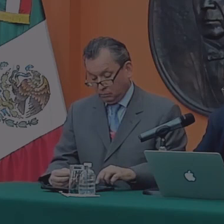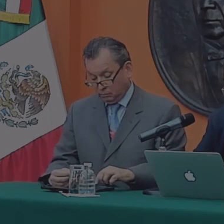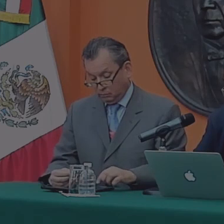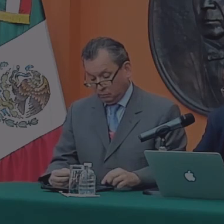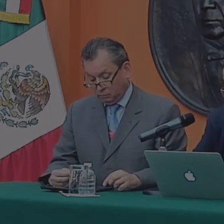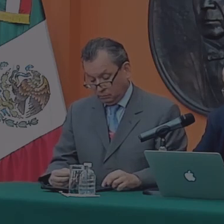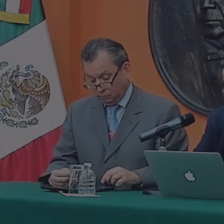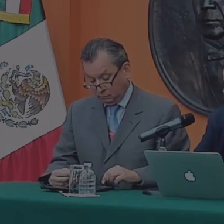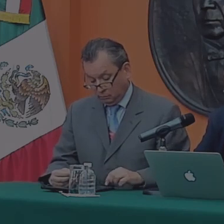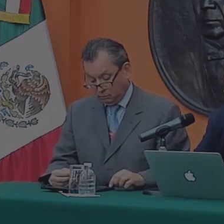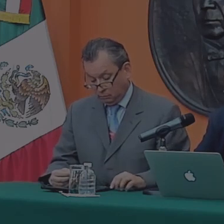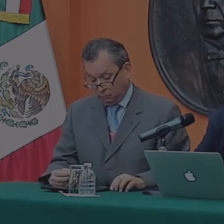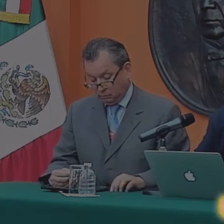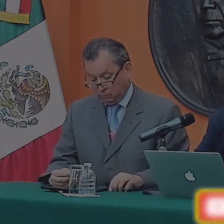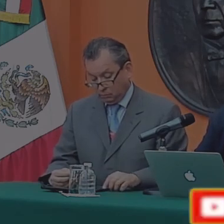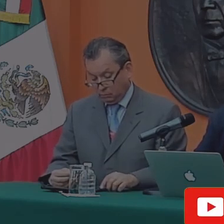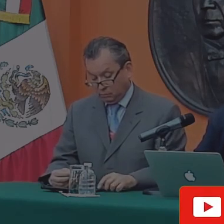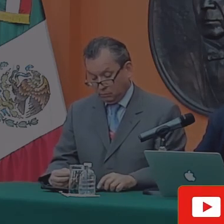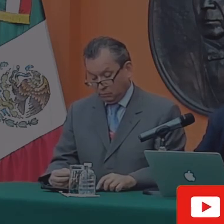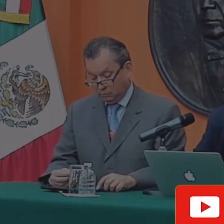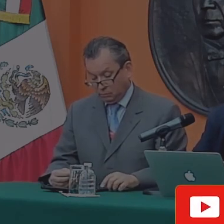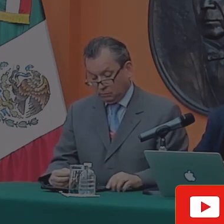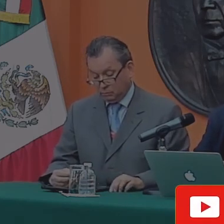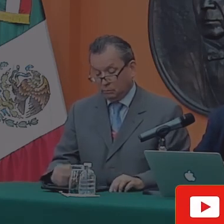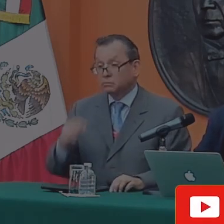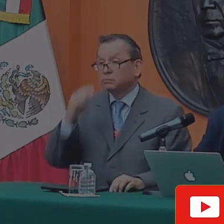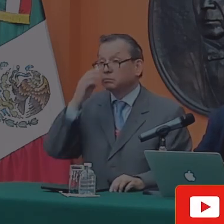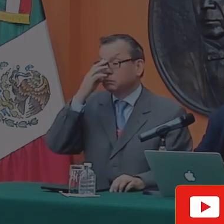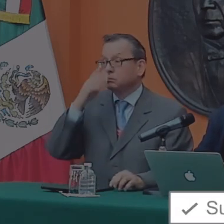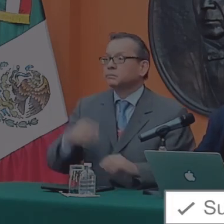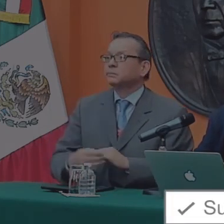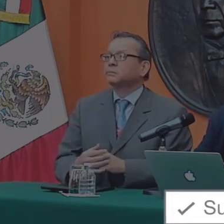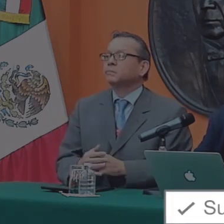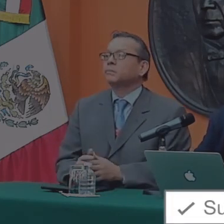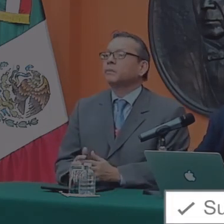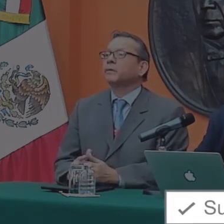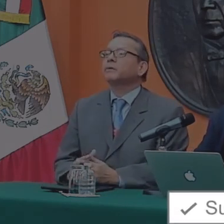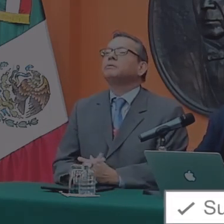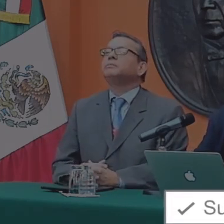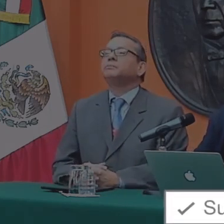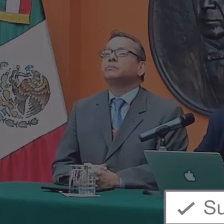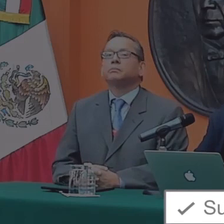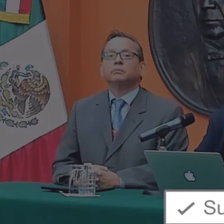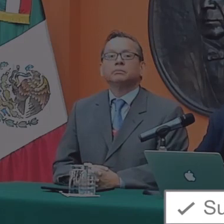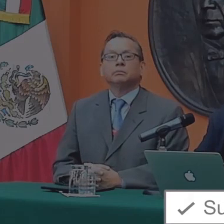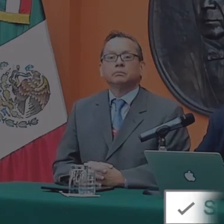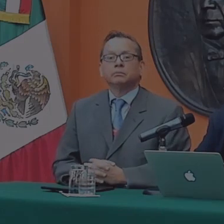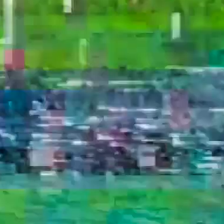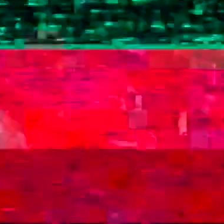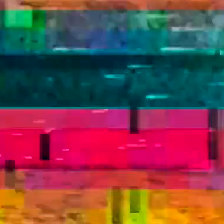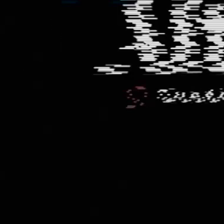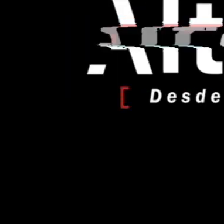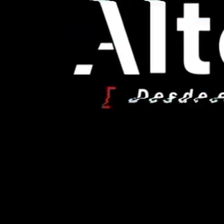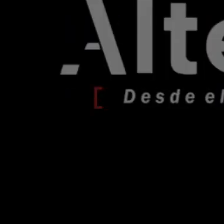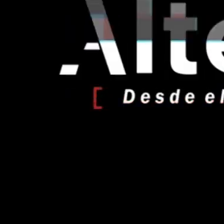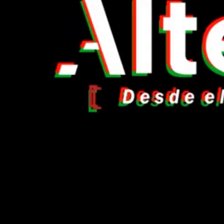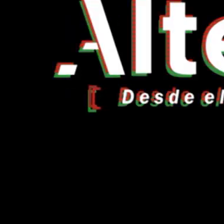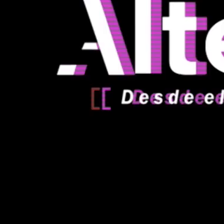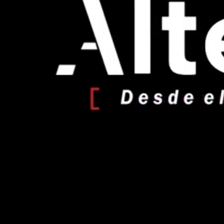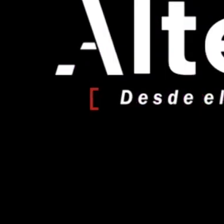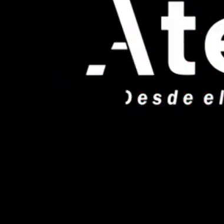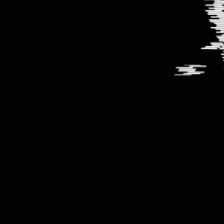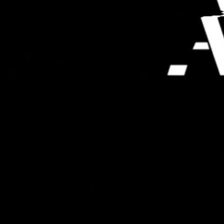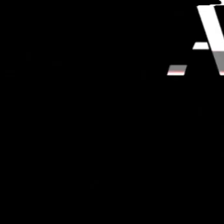seleccionados equitativamente por cada país, con base en su objetividad, confiabilidad y buen juicio.